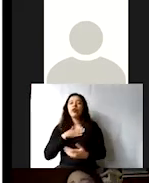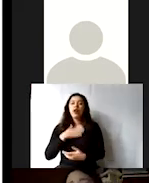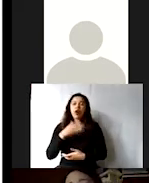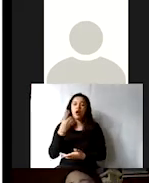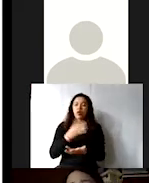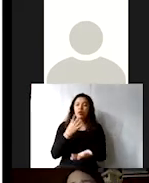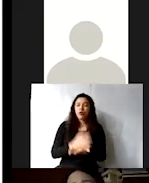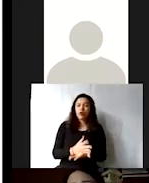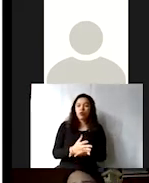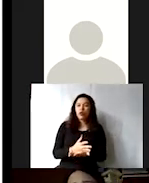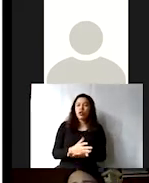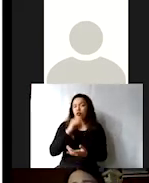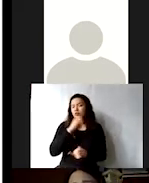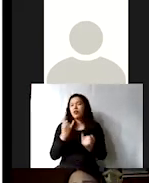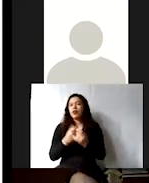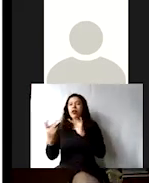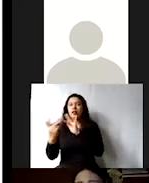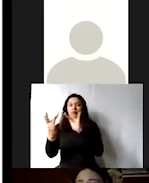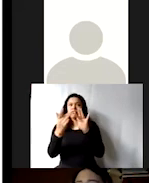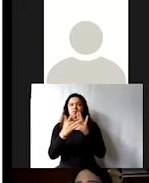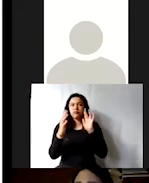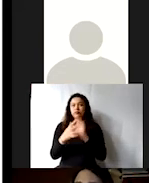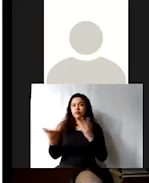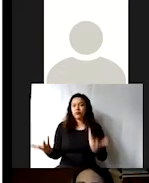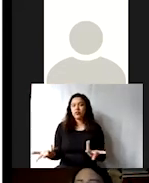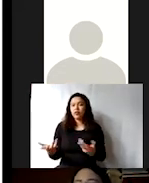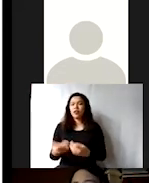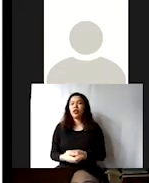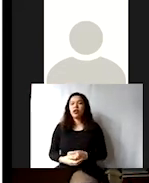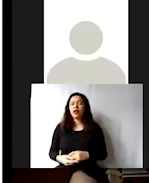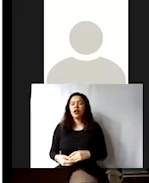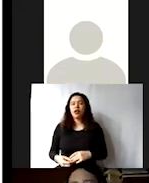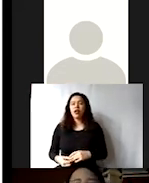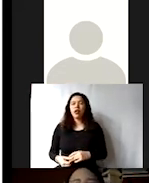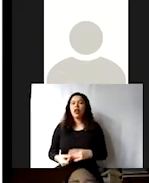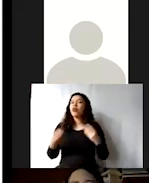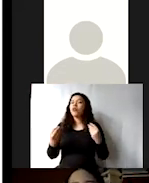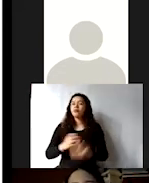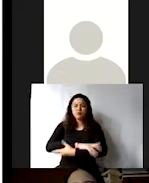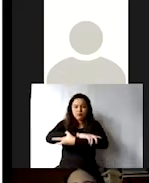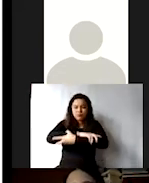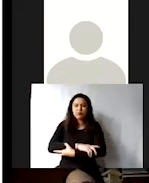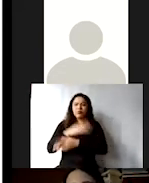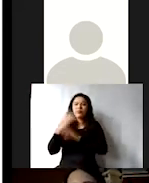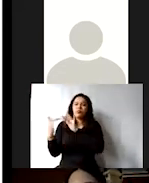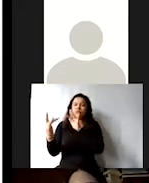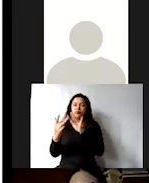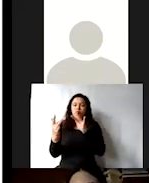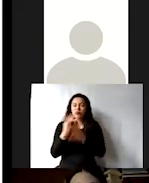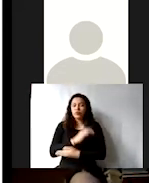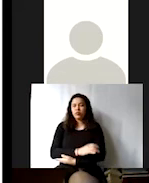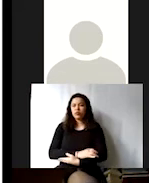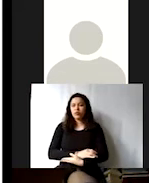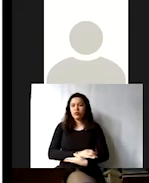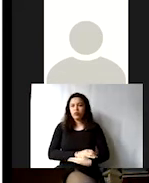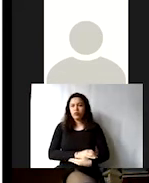hace también en trabajo en red? Porque como lo vimos, hay muchas coaliciones, hay muchas redes interfiriendo o